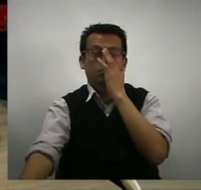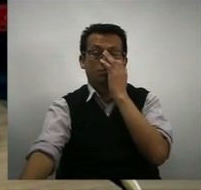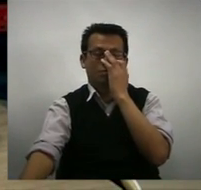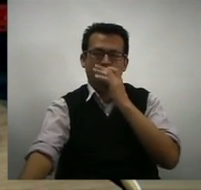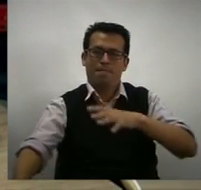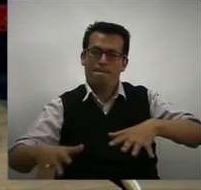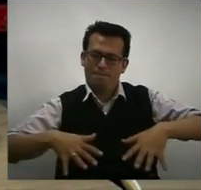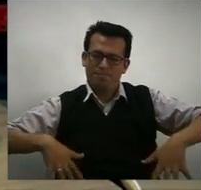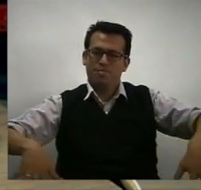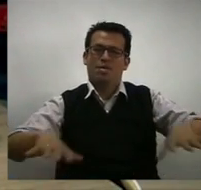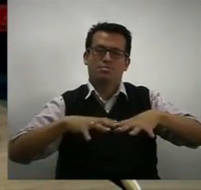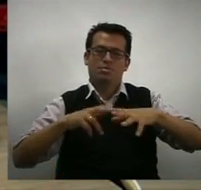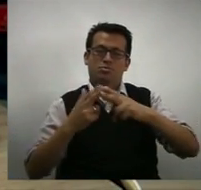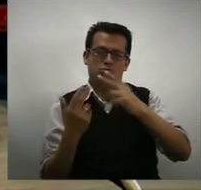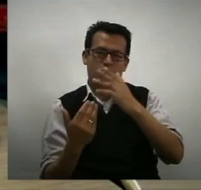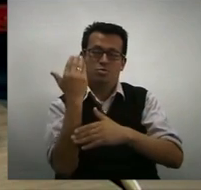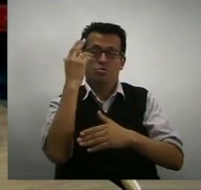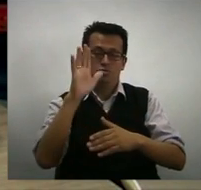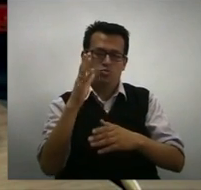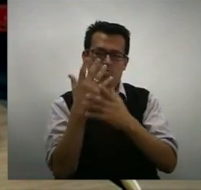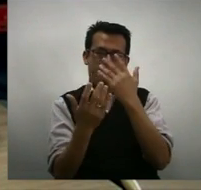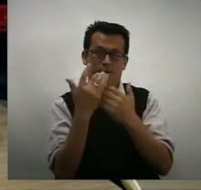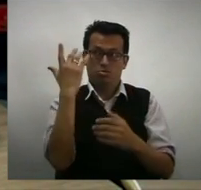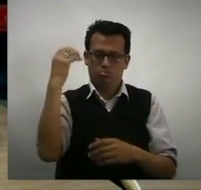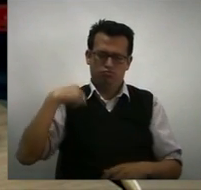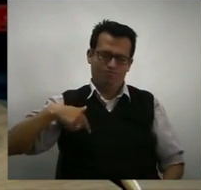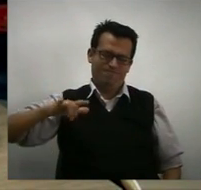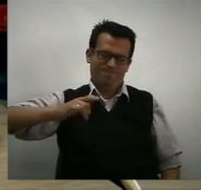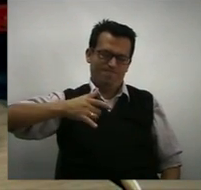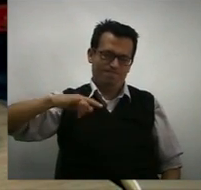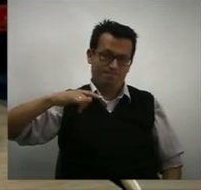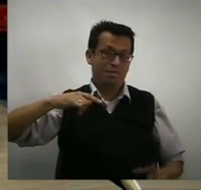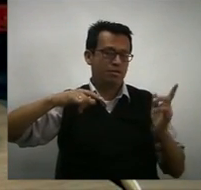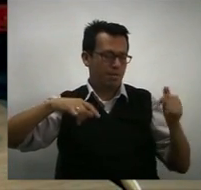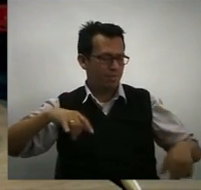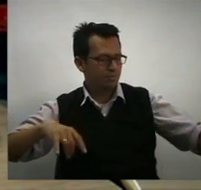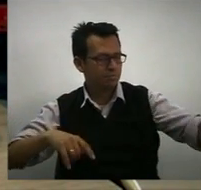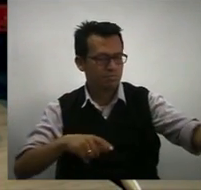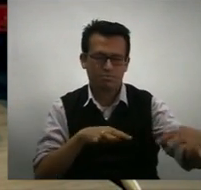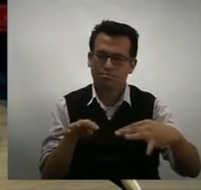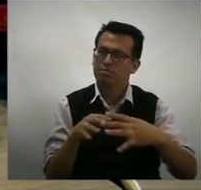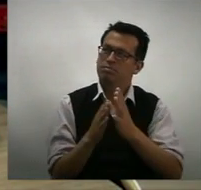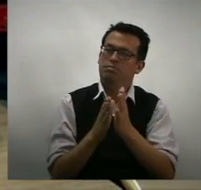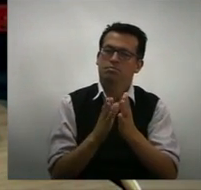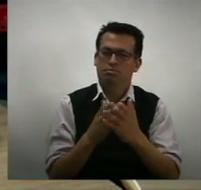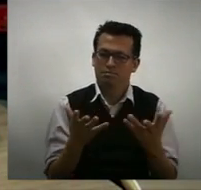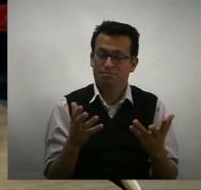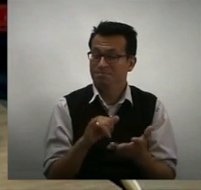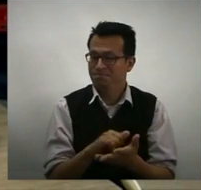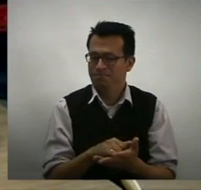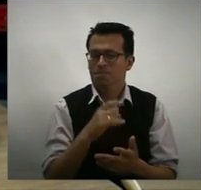El espaciómeno es la convergencia de las manos, no solo del titiritero que mueven y crean, sino también del público que halaga y